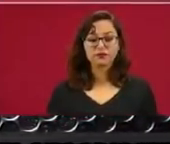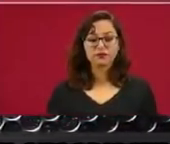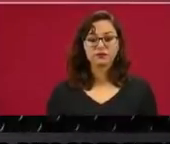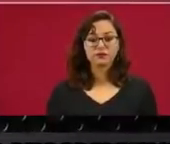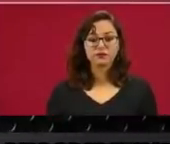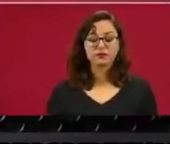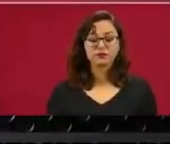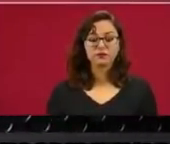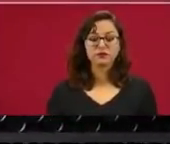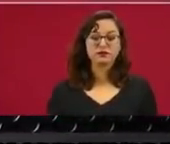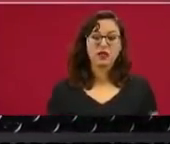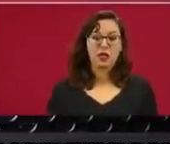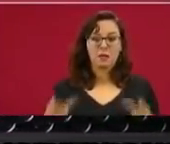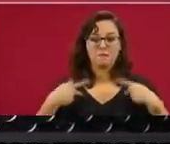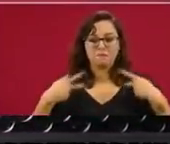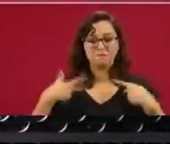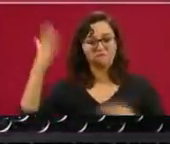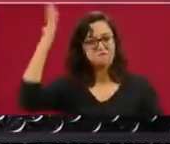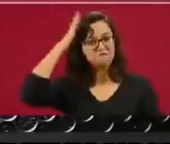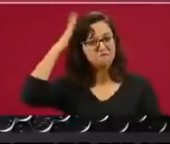los machuchones,